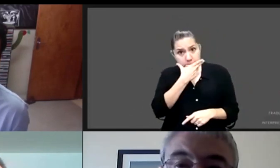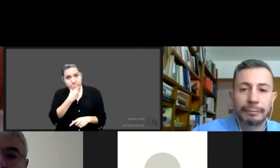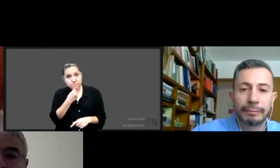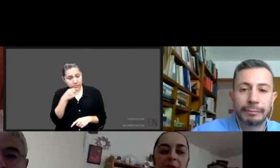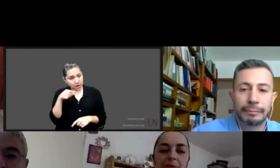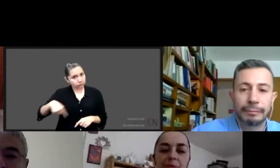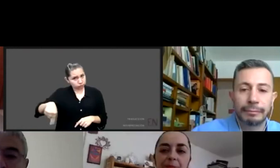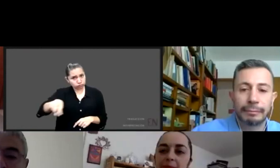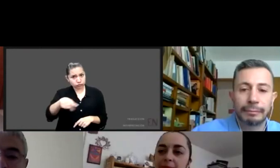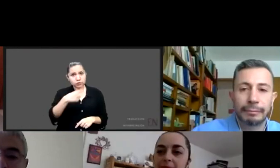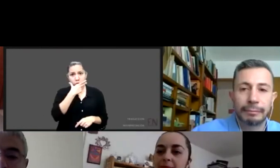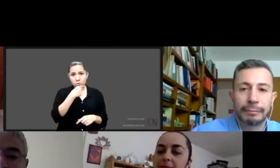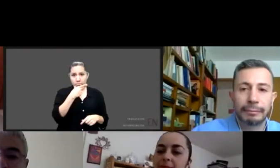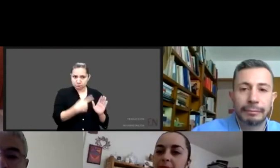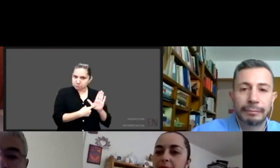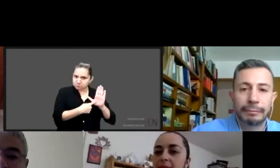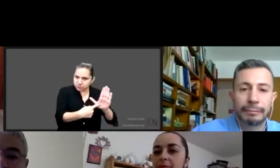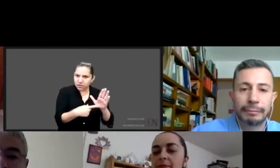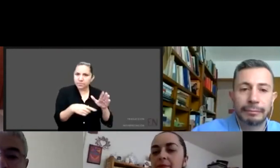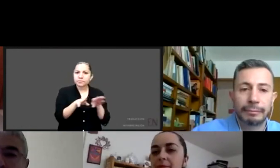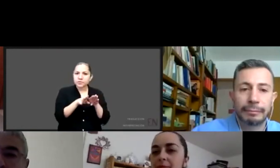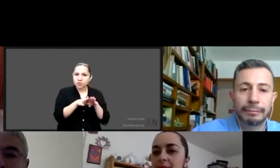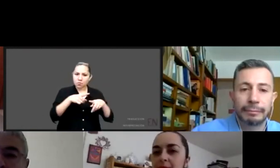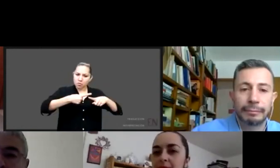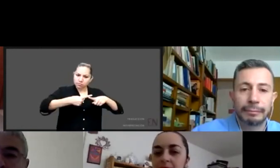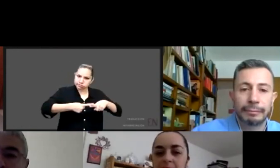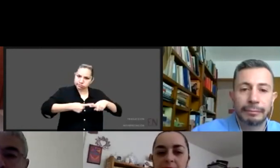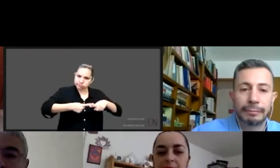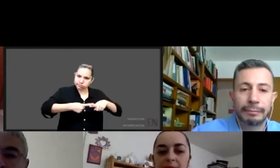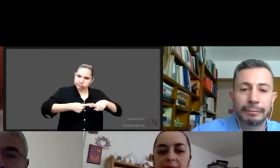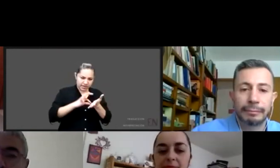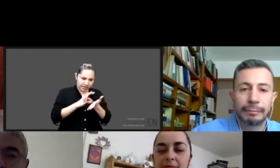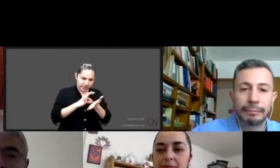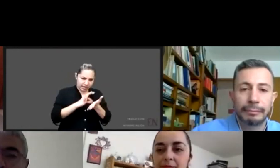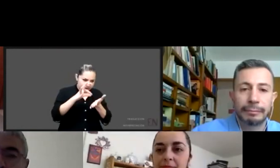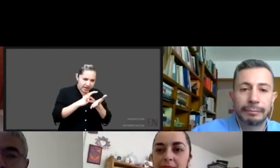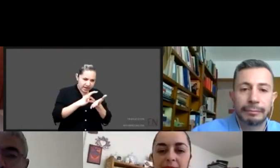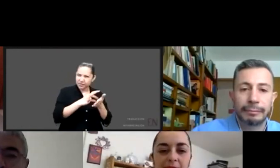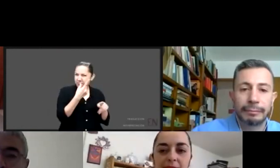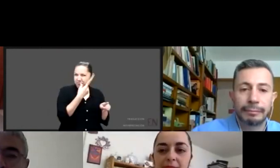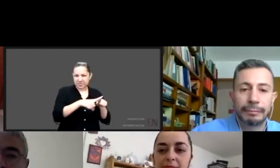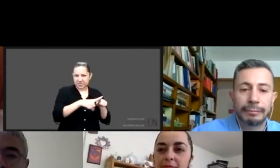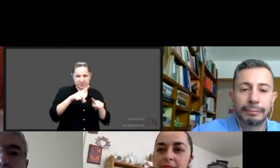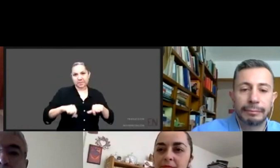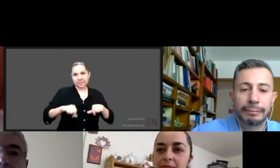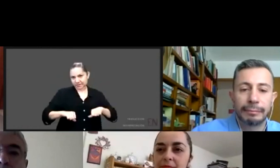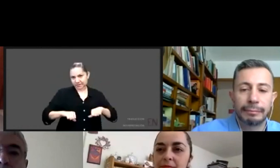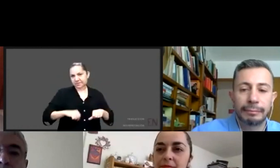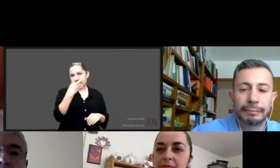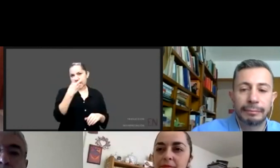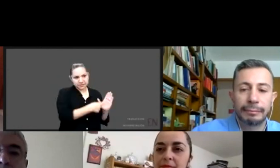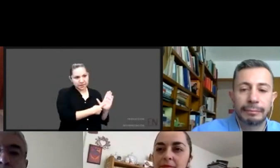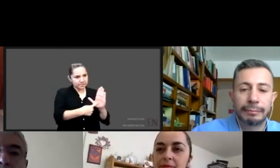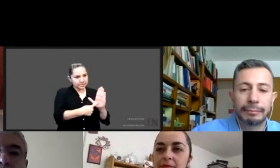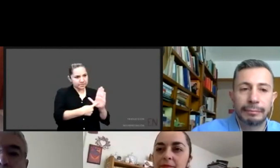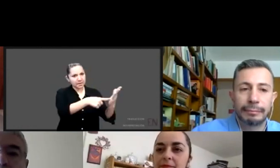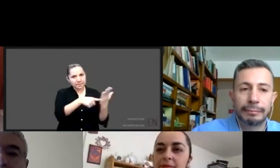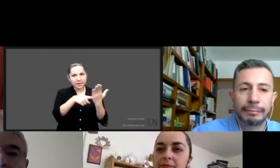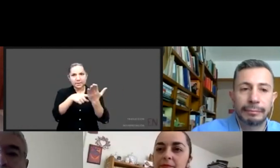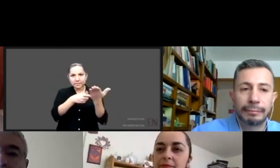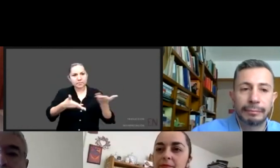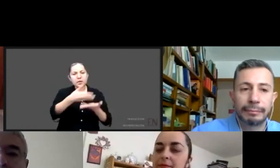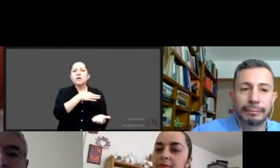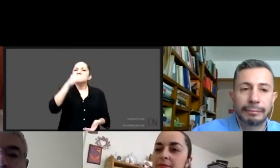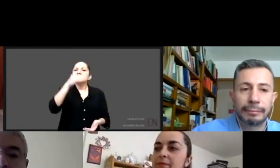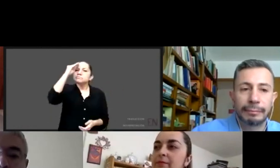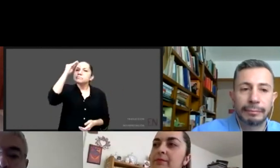rompe el estereotipo de que el bordado, el hilado y todo este tipo de actividades pertenecen únicamente a las niñas.